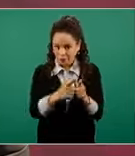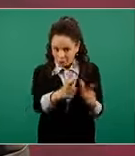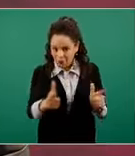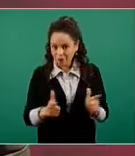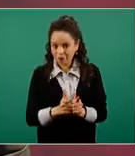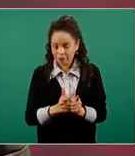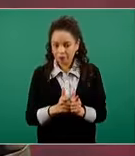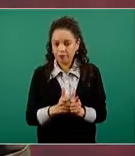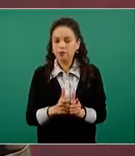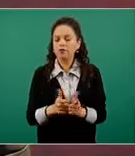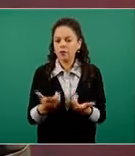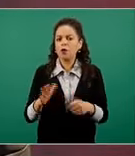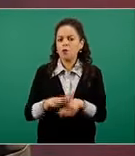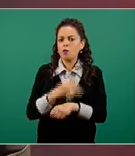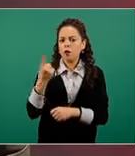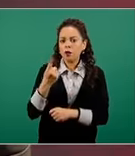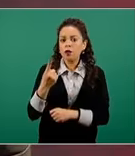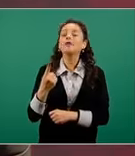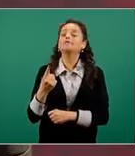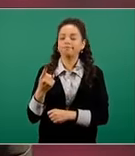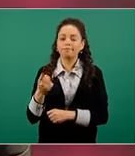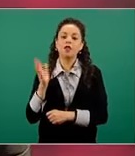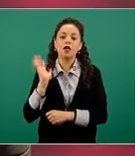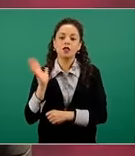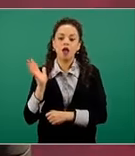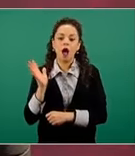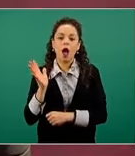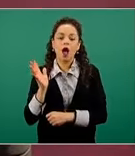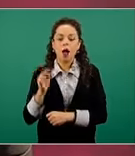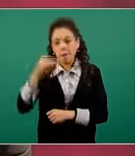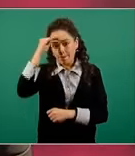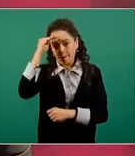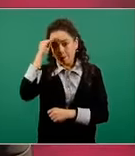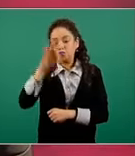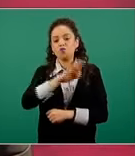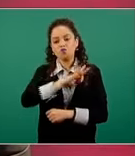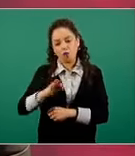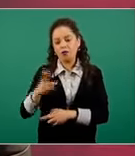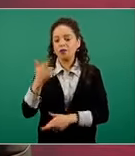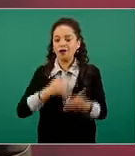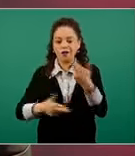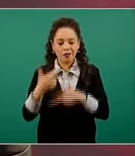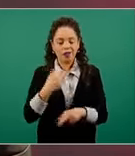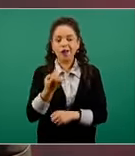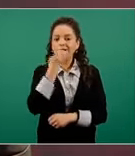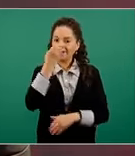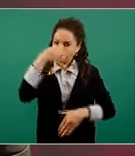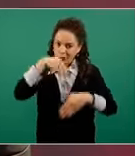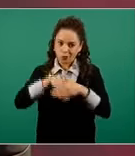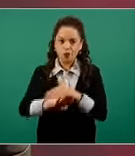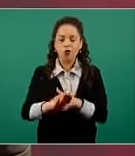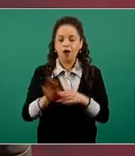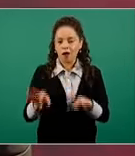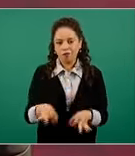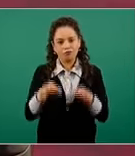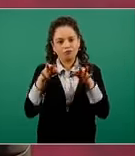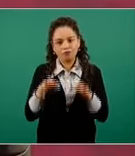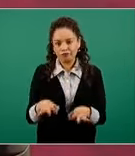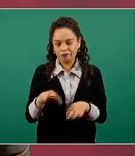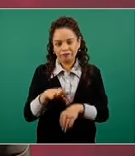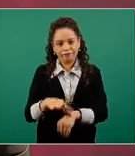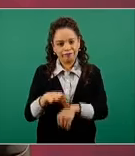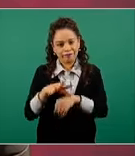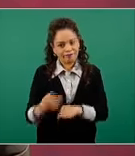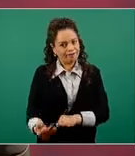perspectiva de en su momento poder empezar a reanudar las clases presenciales, y que para que